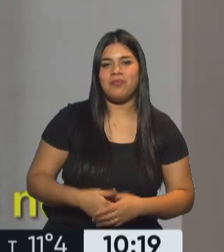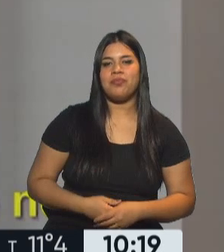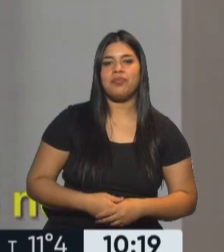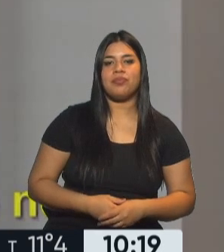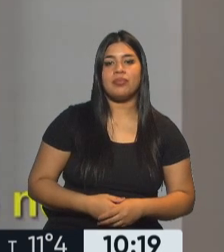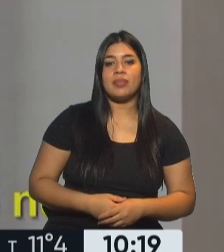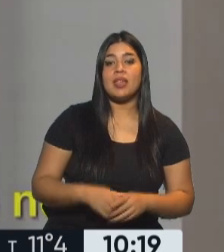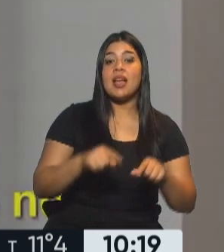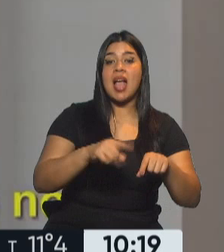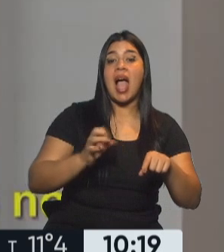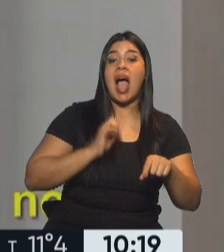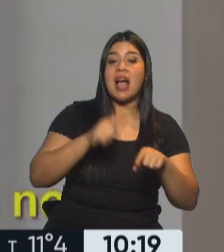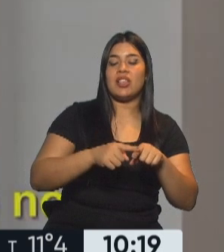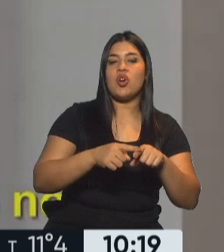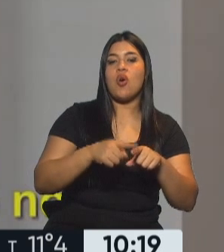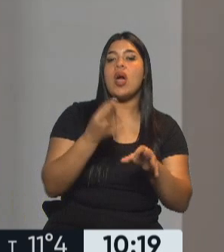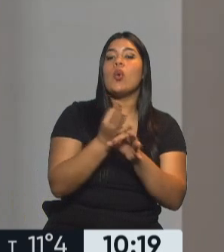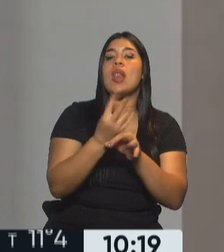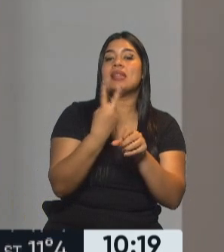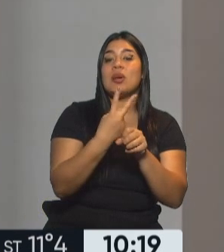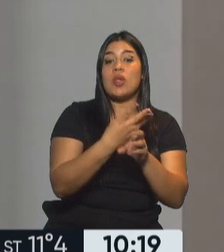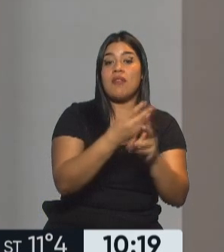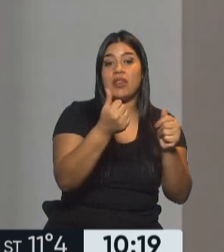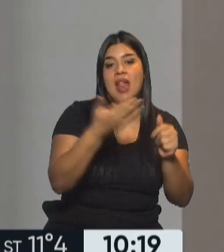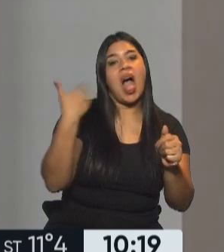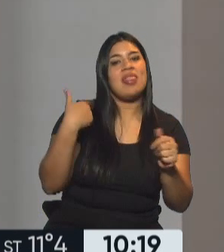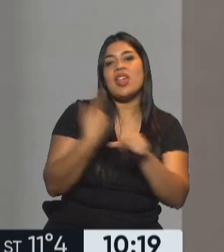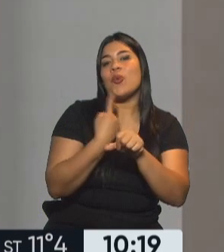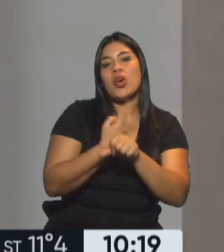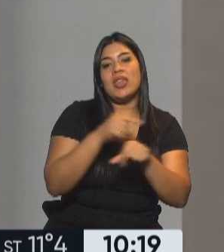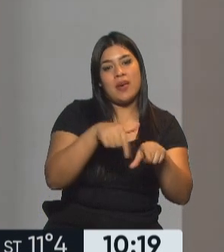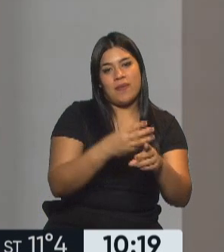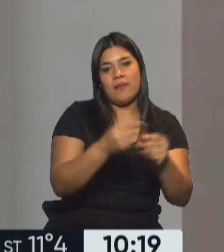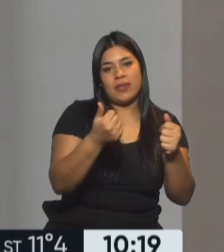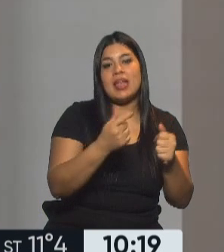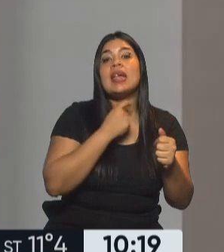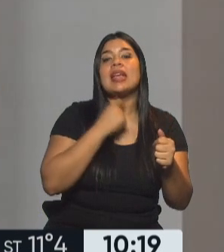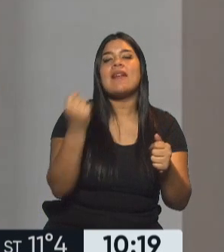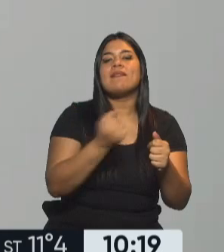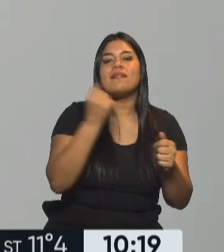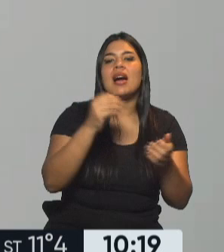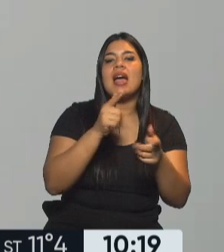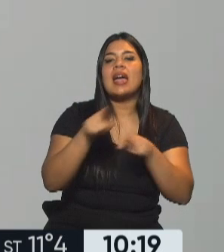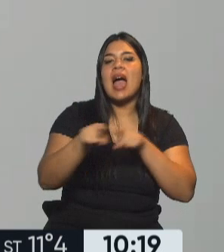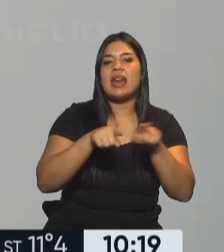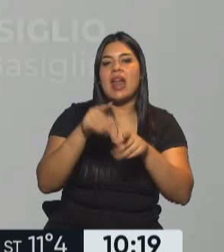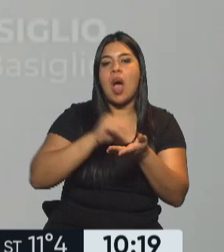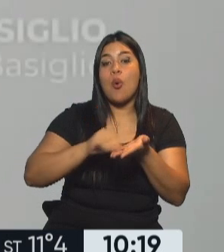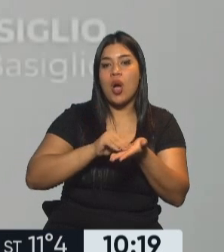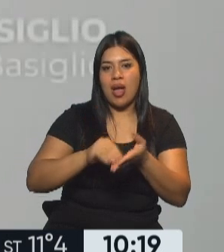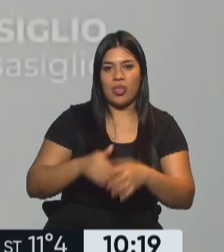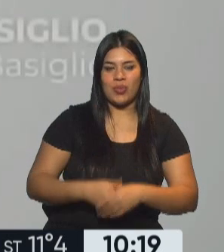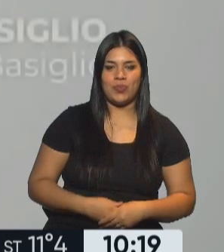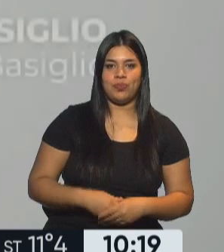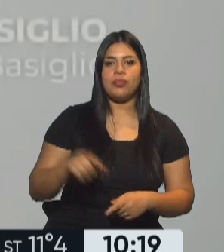año la secundaria, que no la había podido hacer, y uno de sus anhelos era seguir con abogacía. Era loco,